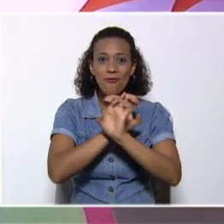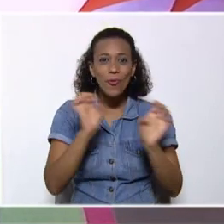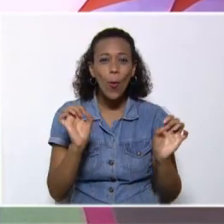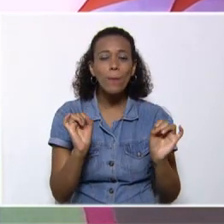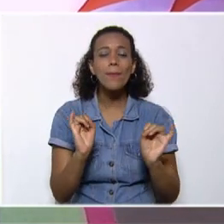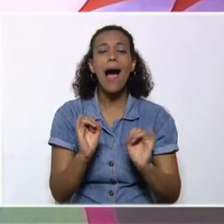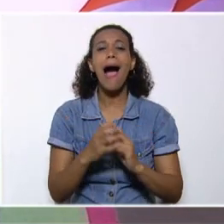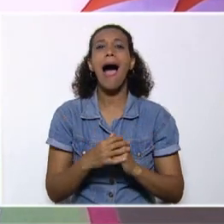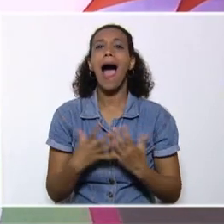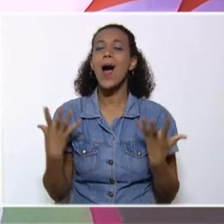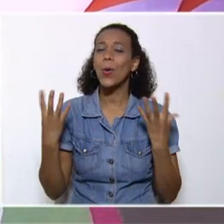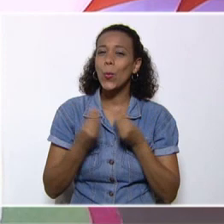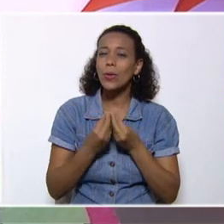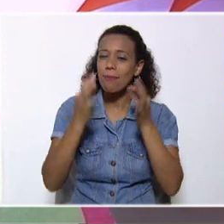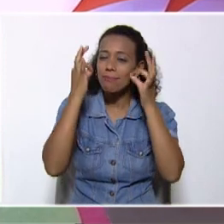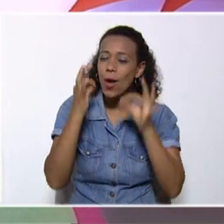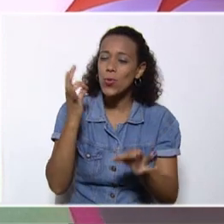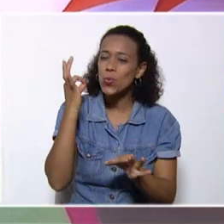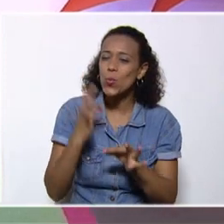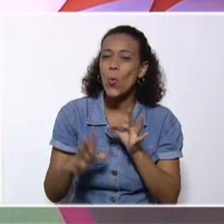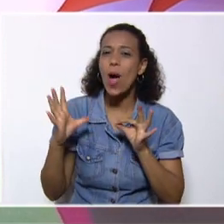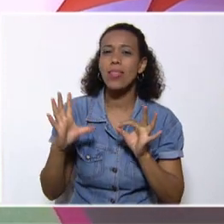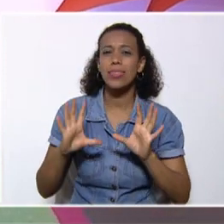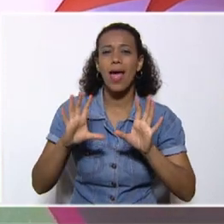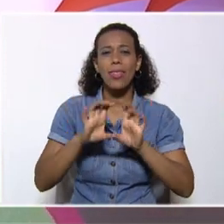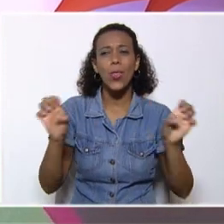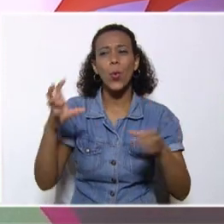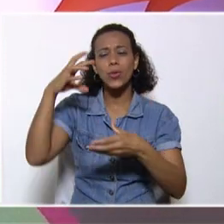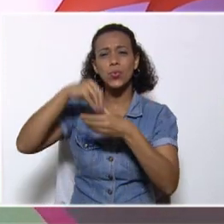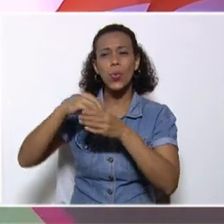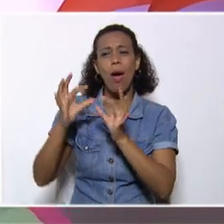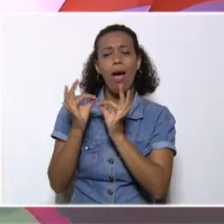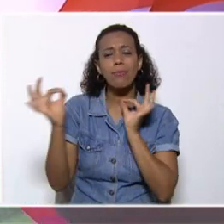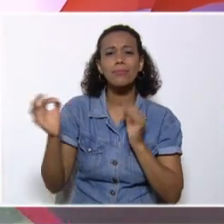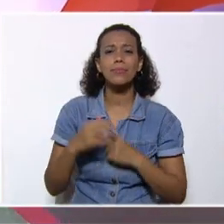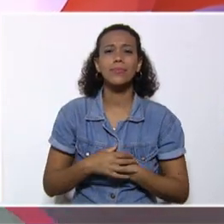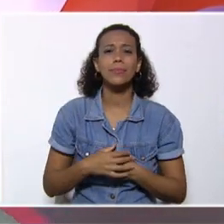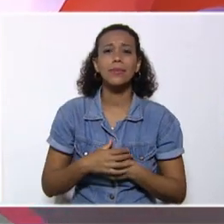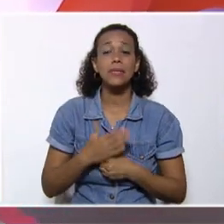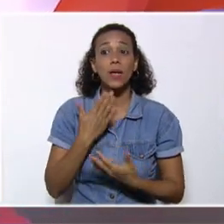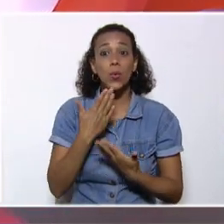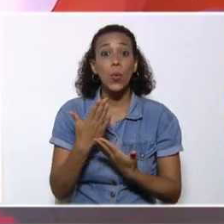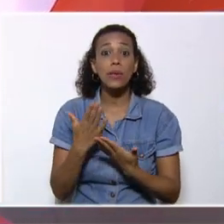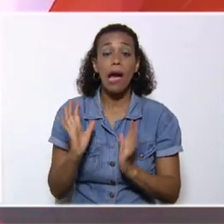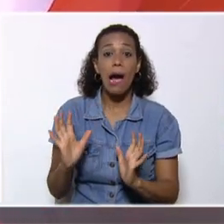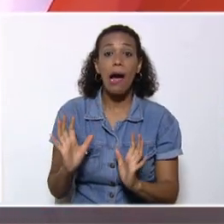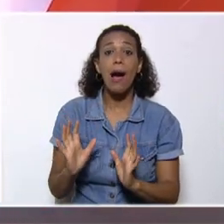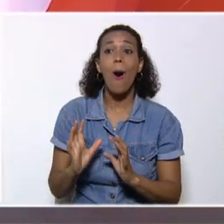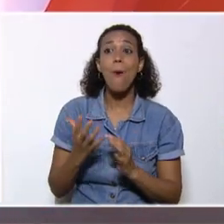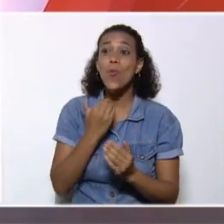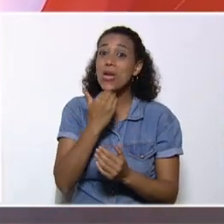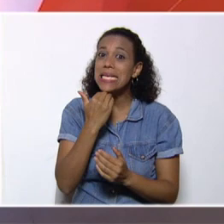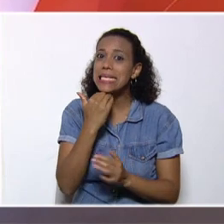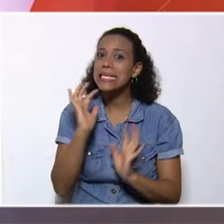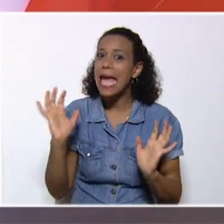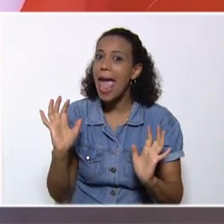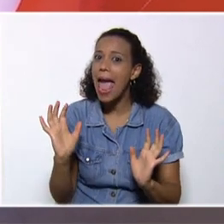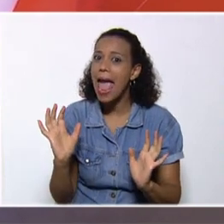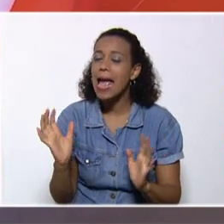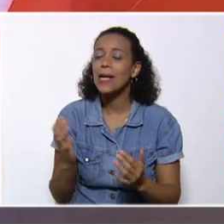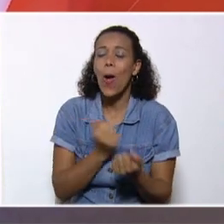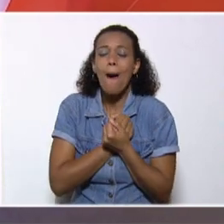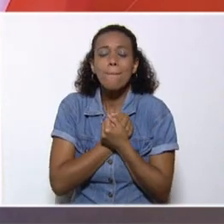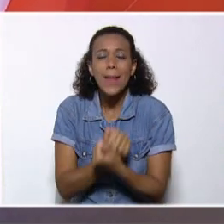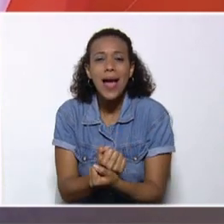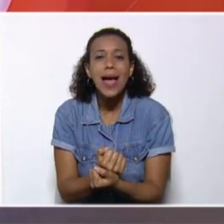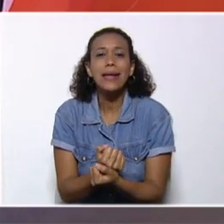muy contentos de poder hacer posible esta nueva modalidad de educación a distancia, que sin embargo está muy cercana a lo